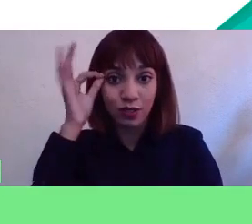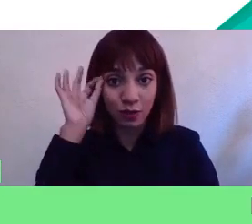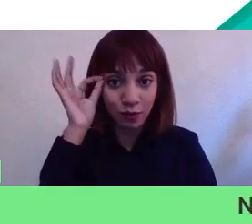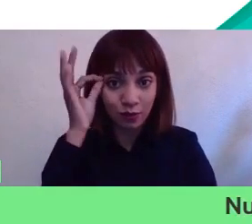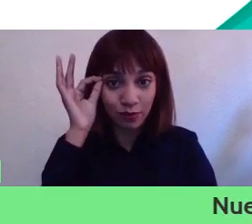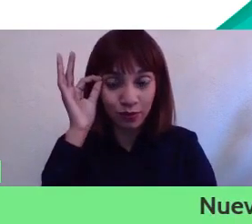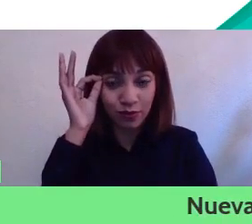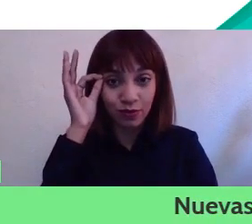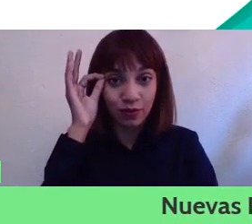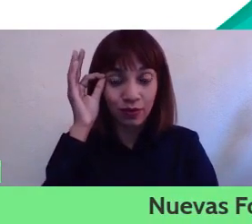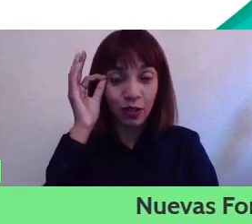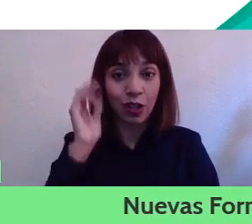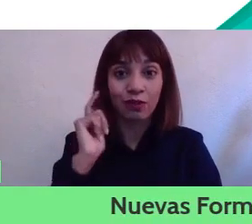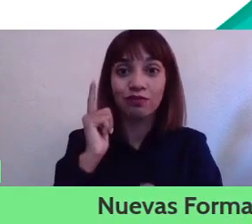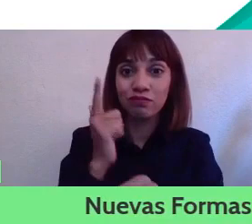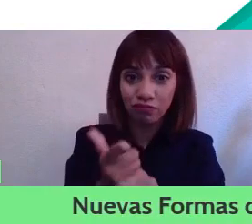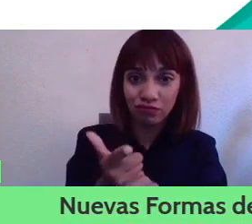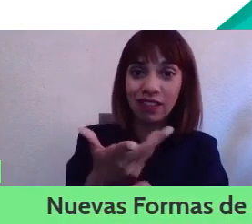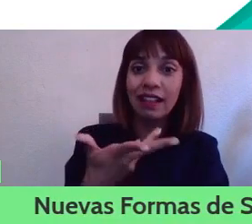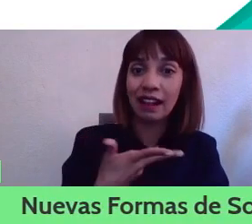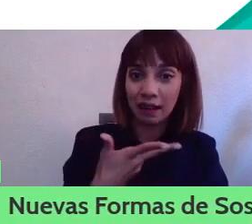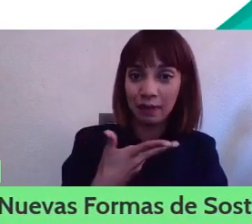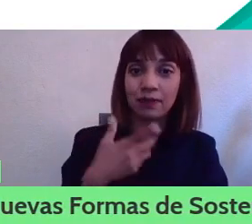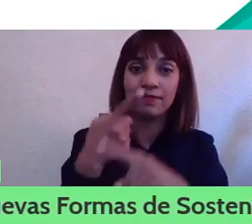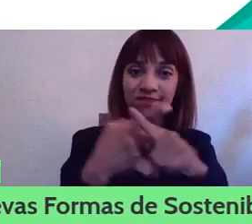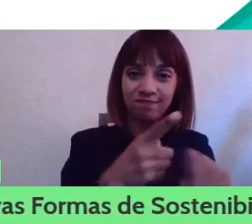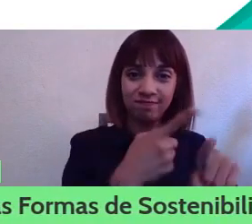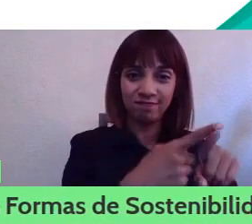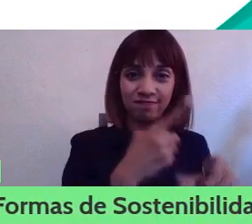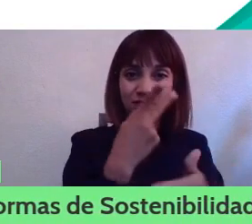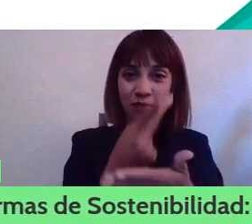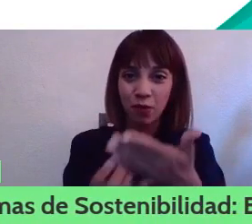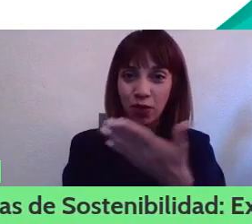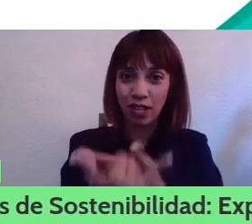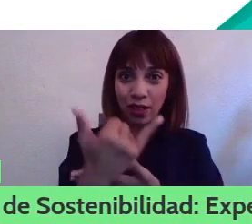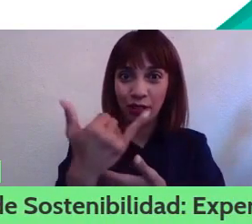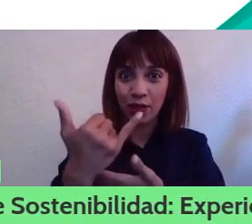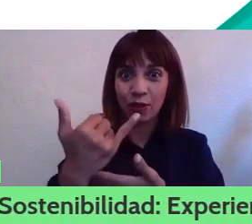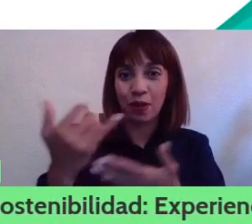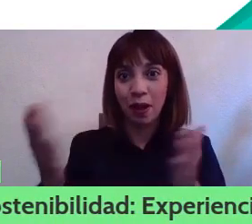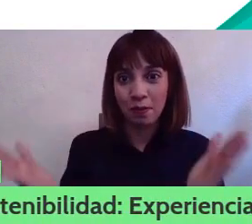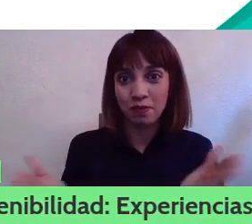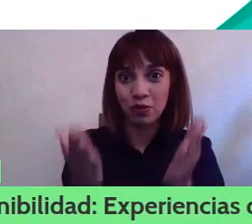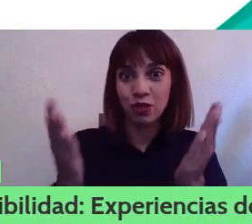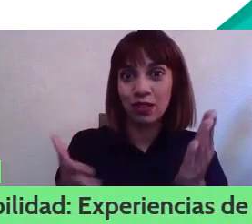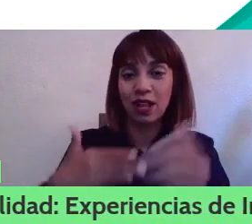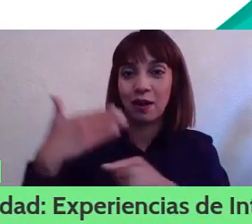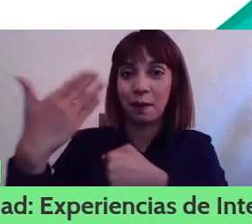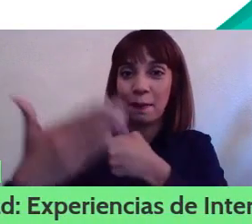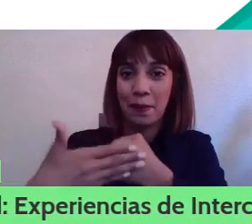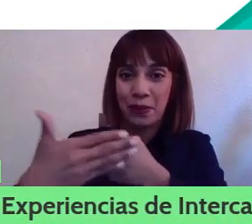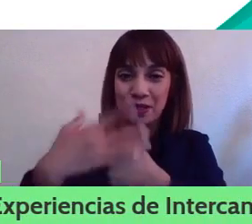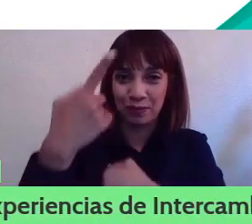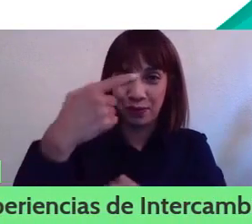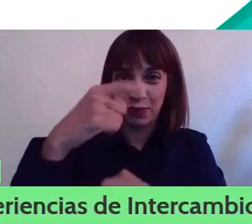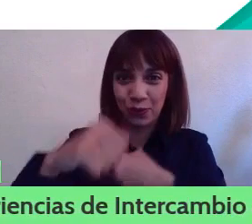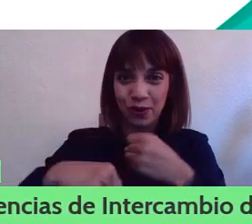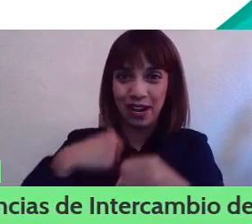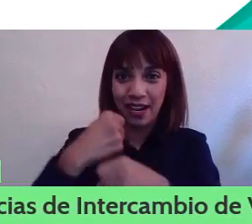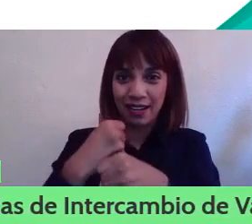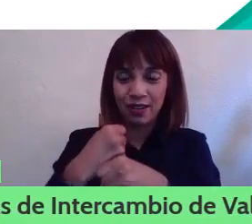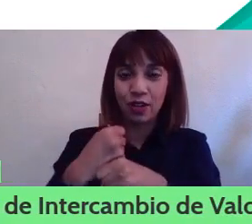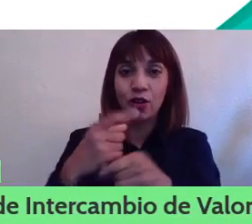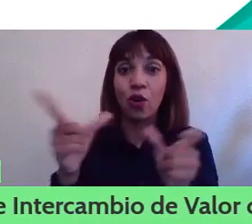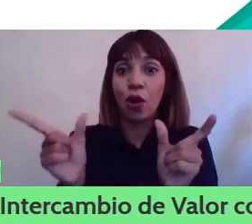lo que encontramos. Tenemos algunos proyectos para lanzar en el próximo año que tienen que ver también con nuevas formas, ya no solo ofrecerle